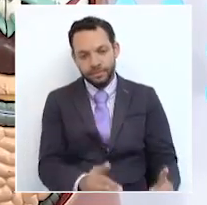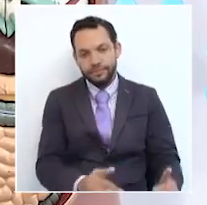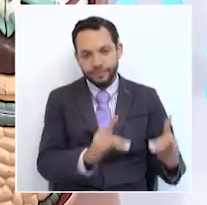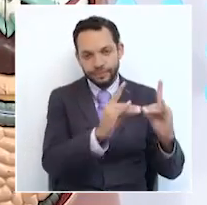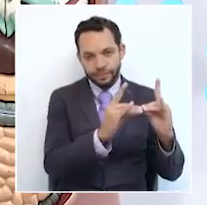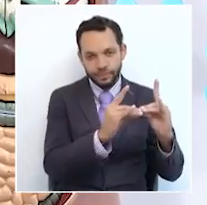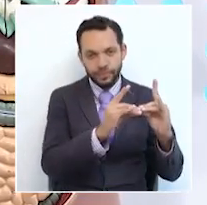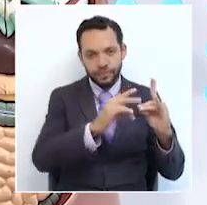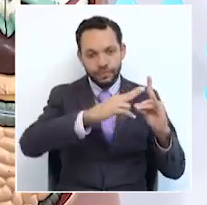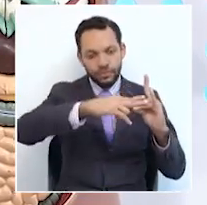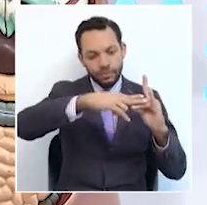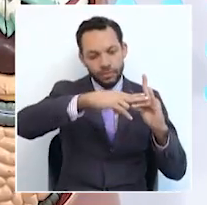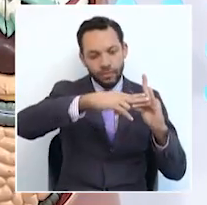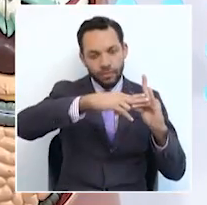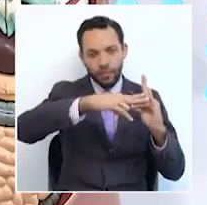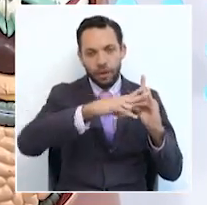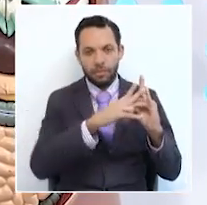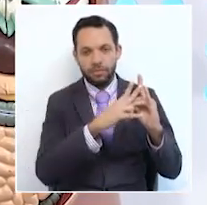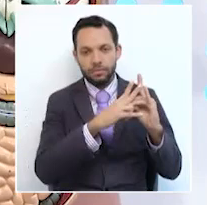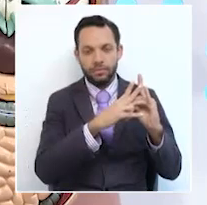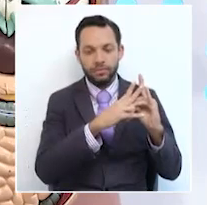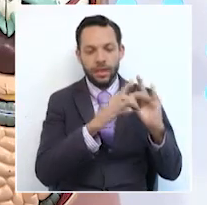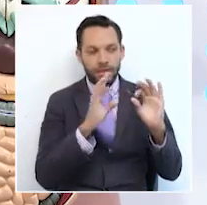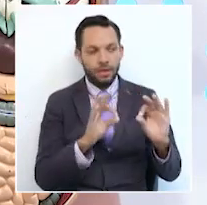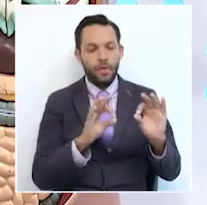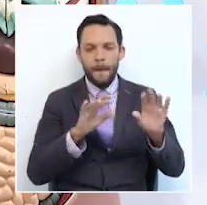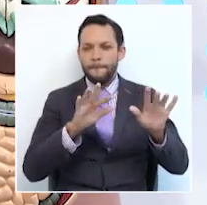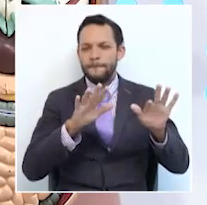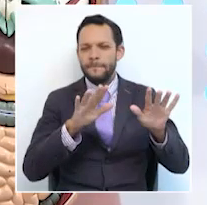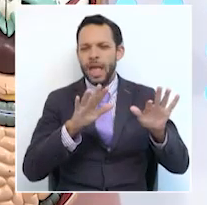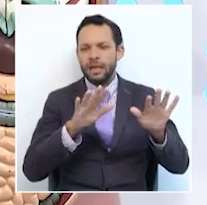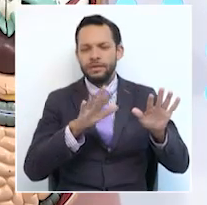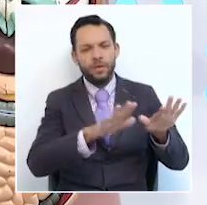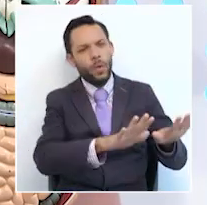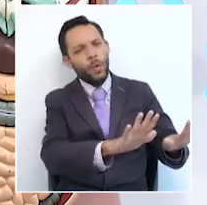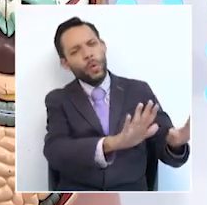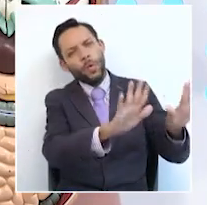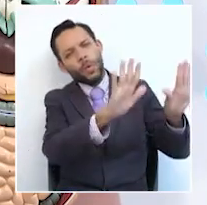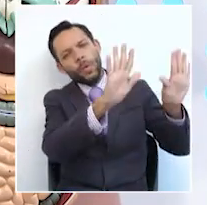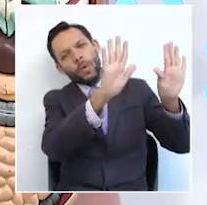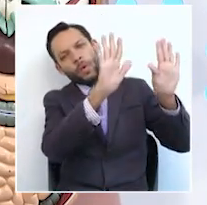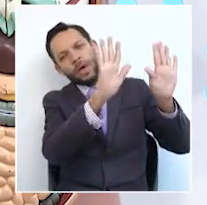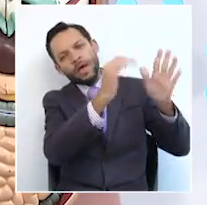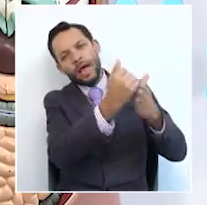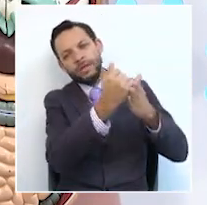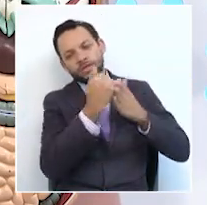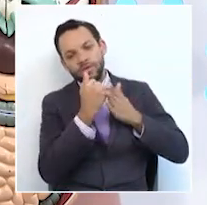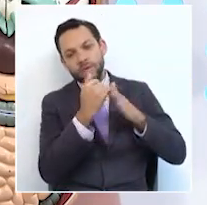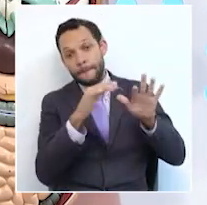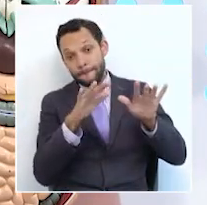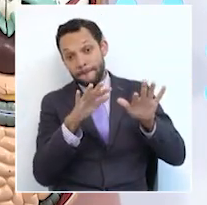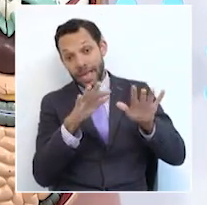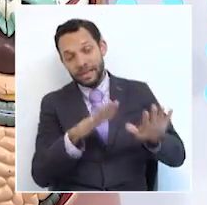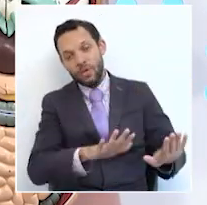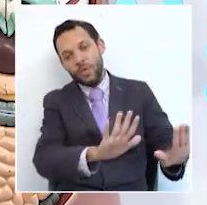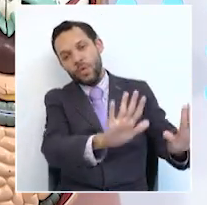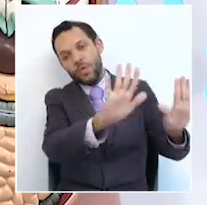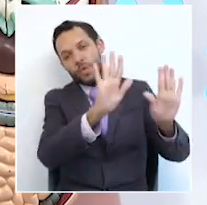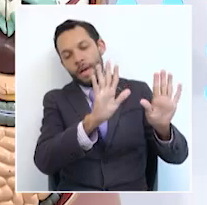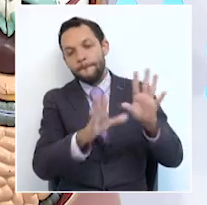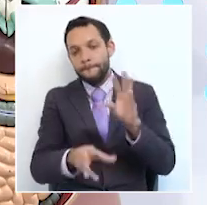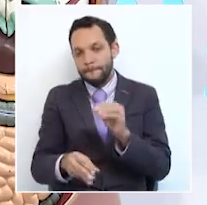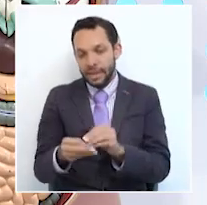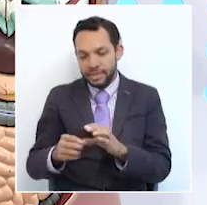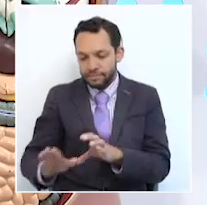todos los que puedan para mejorar la circulación de todo el cuerpo el cerebro es más y aplicarse en el gel de